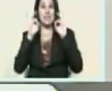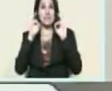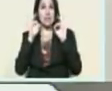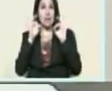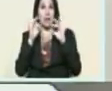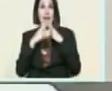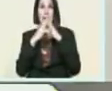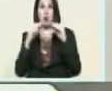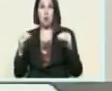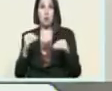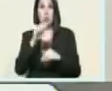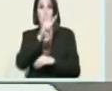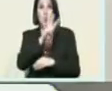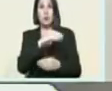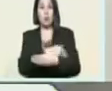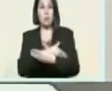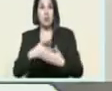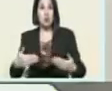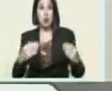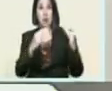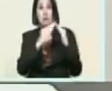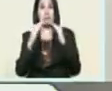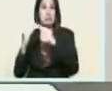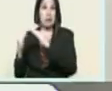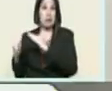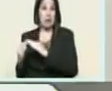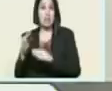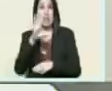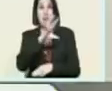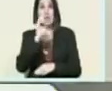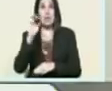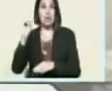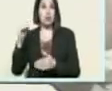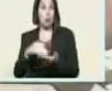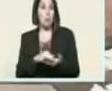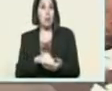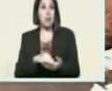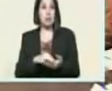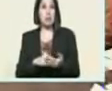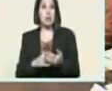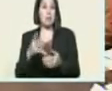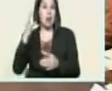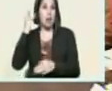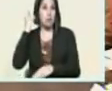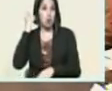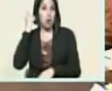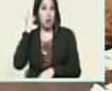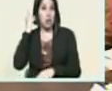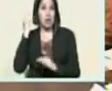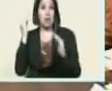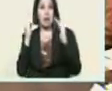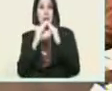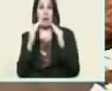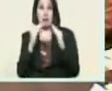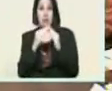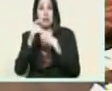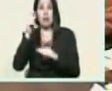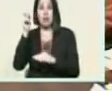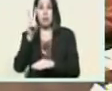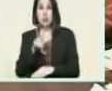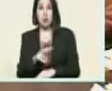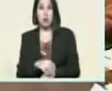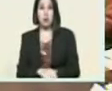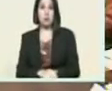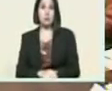especial a 4 millones de hogares de 500 mil bolívares para la mujer y el hogar